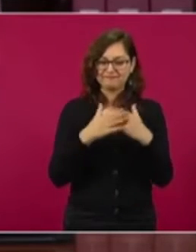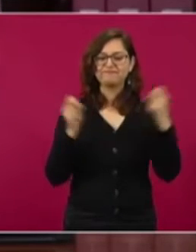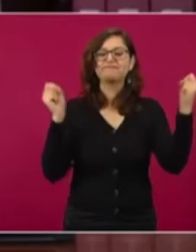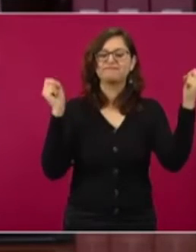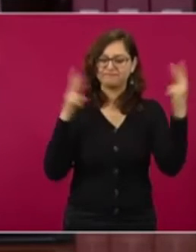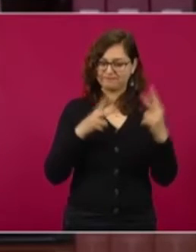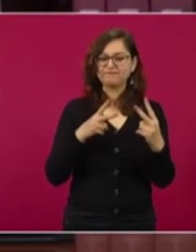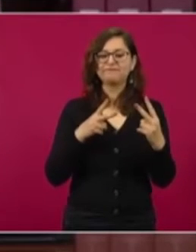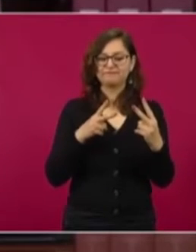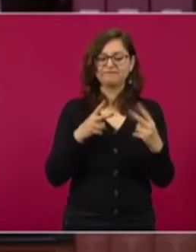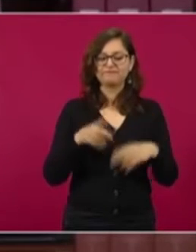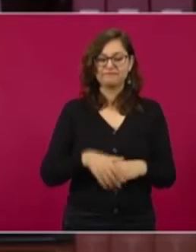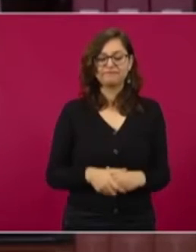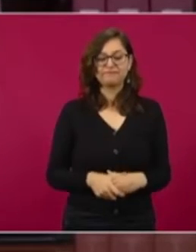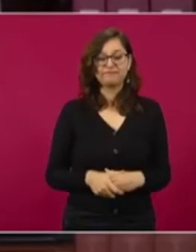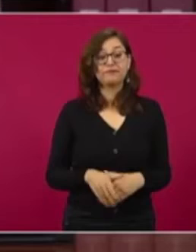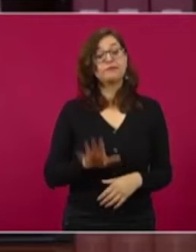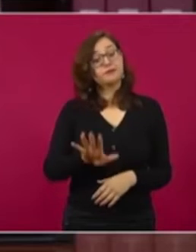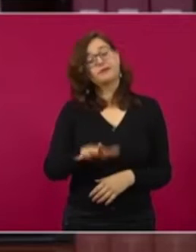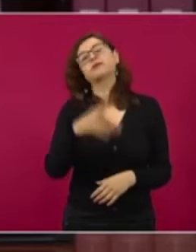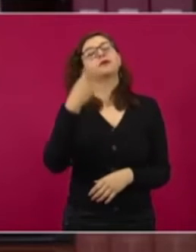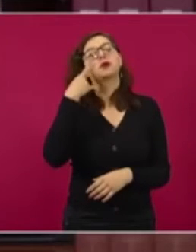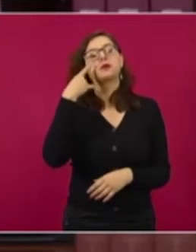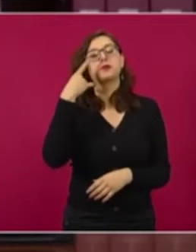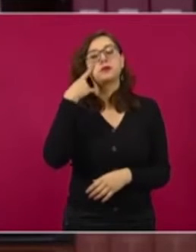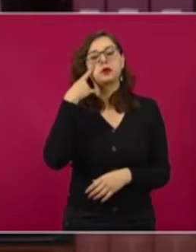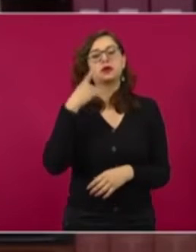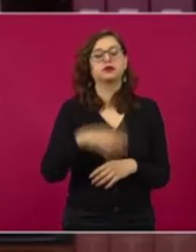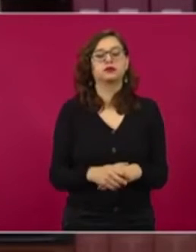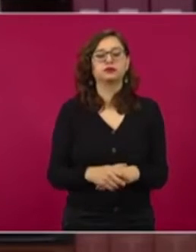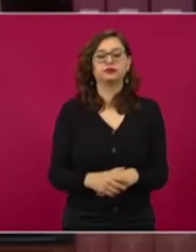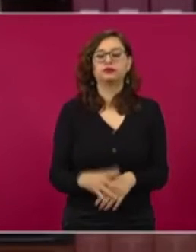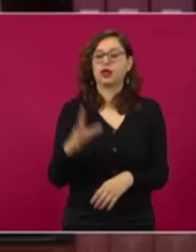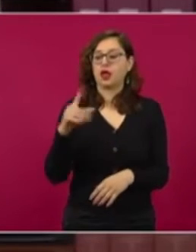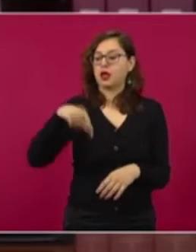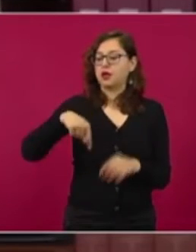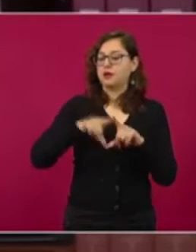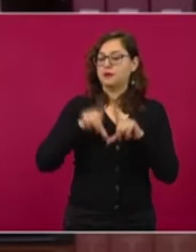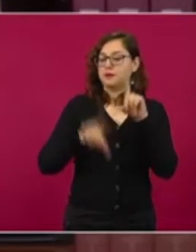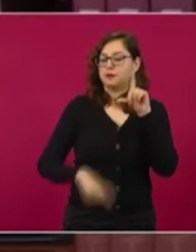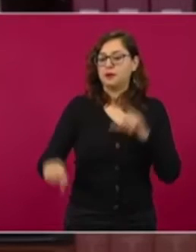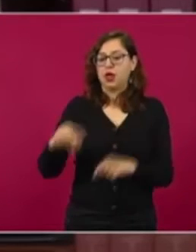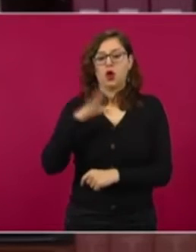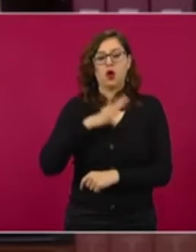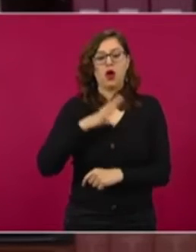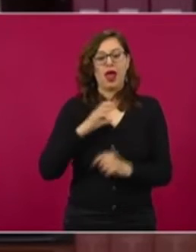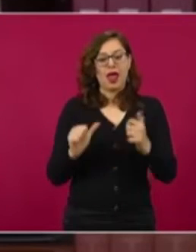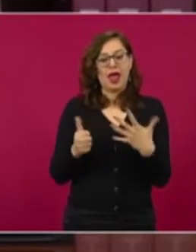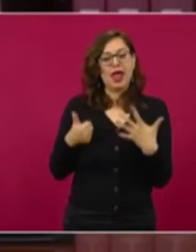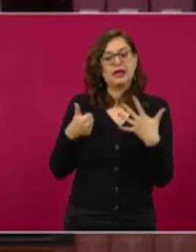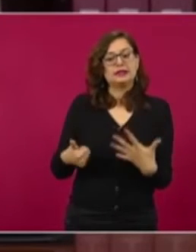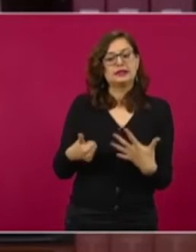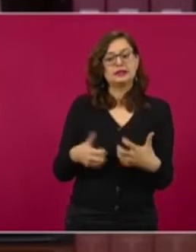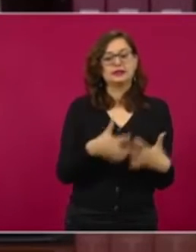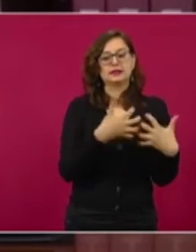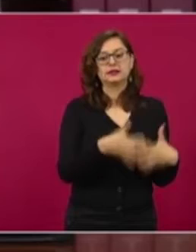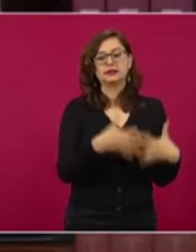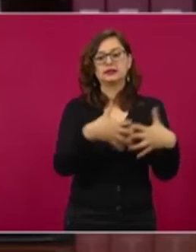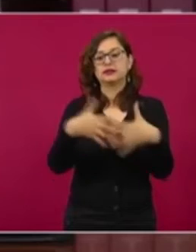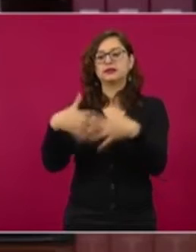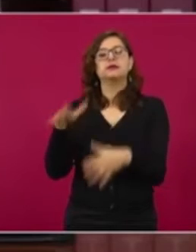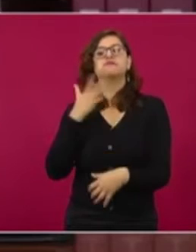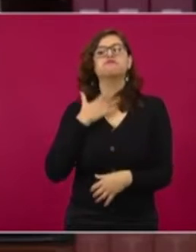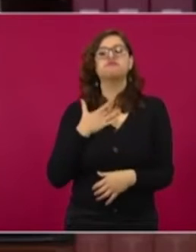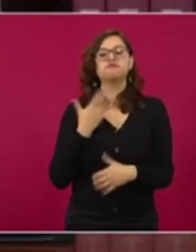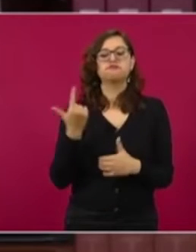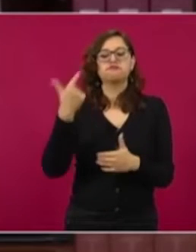Fíjense que heredamos 6 refinerías porque Llevaba mucho